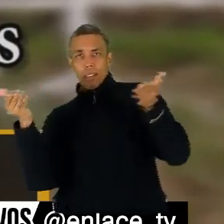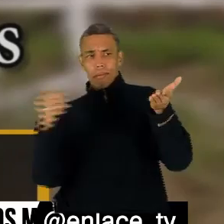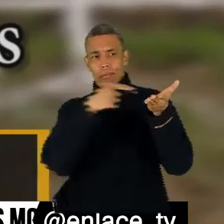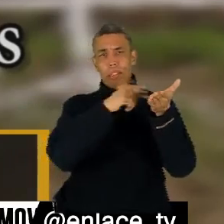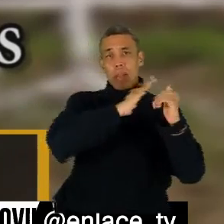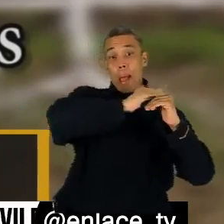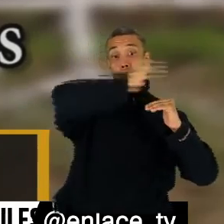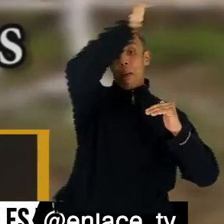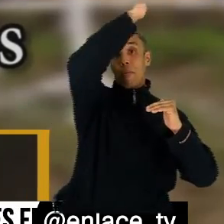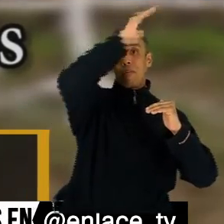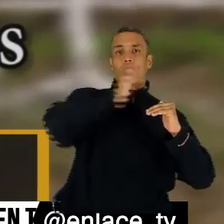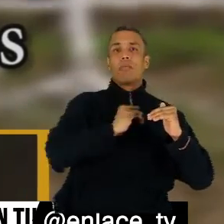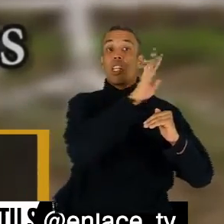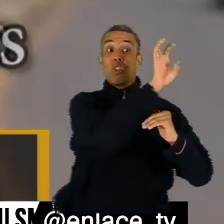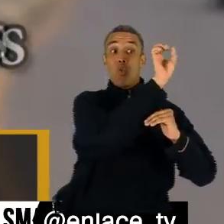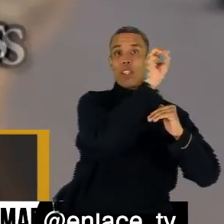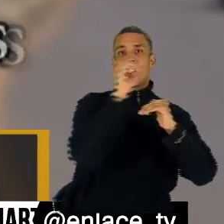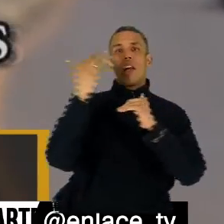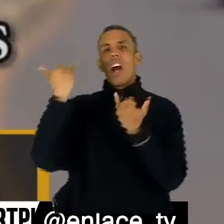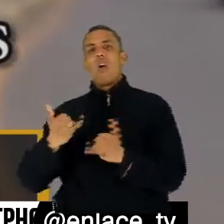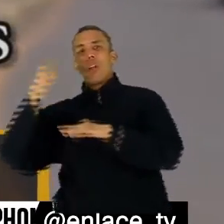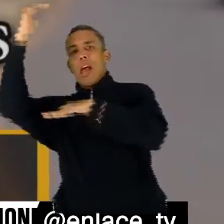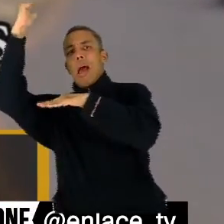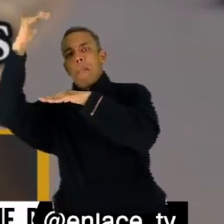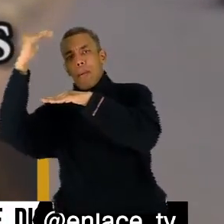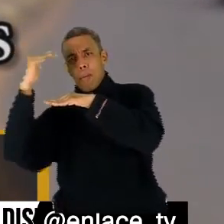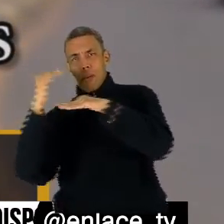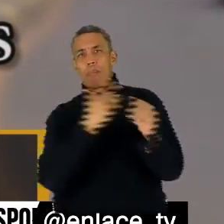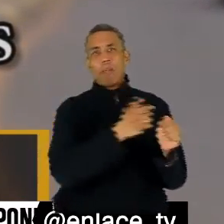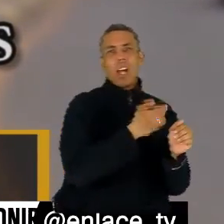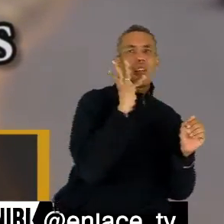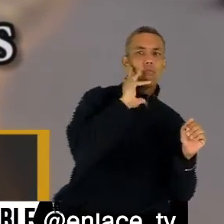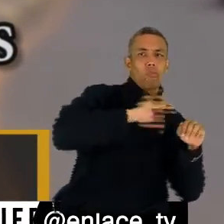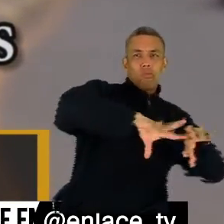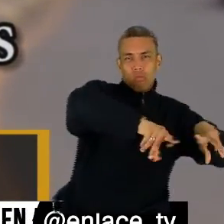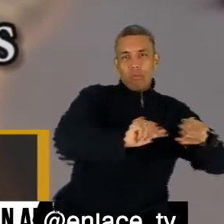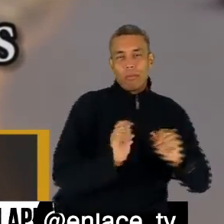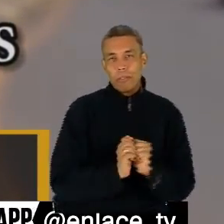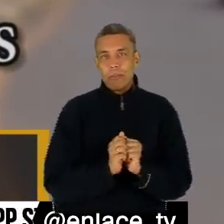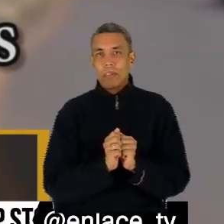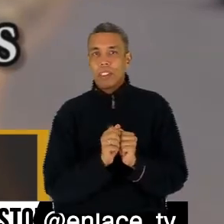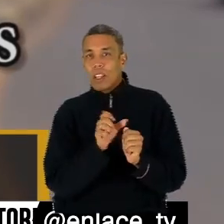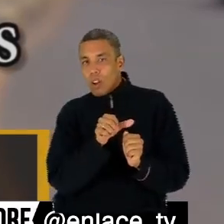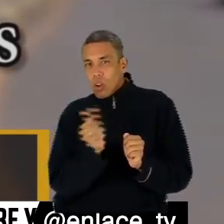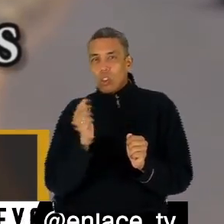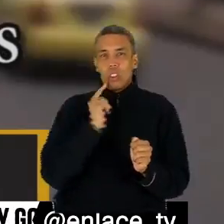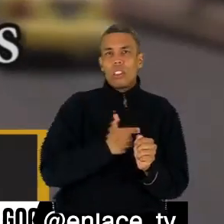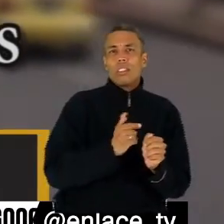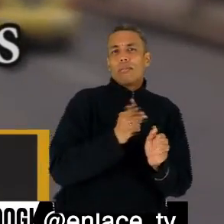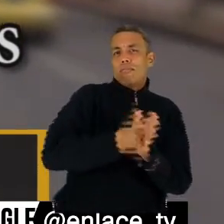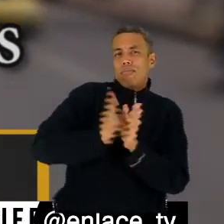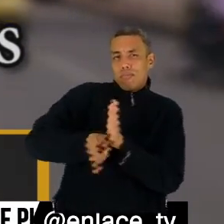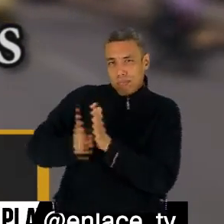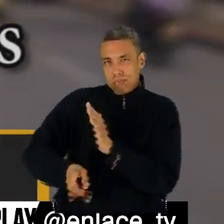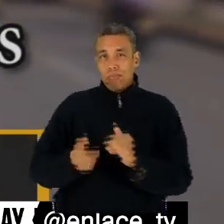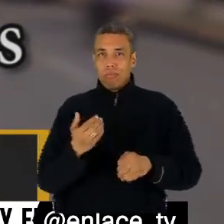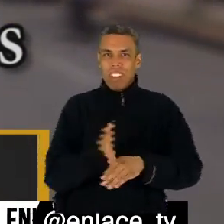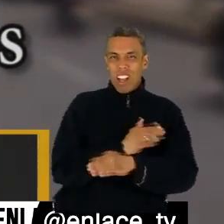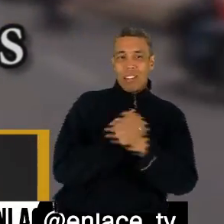bajaron de 90 a 60. A sector comercio ha disminuido en 37%, pasaron de 76